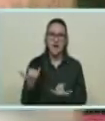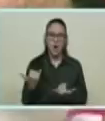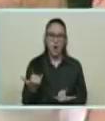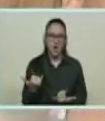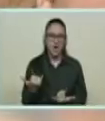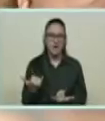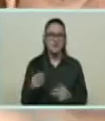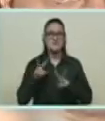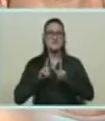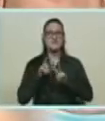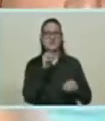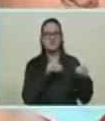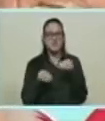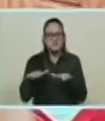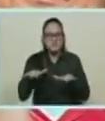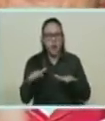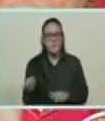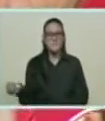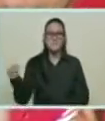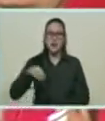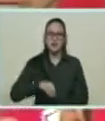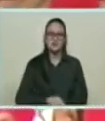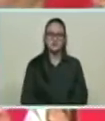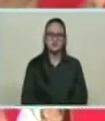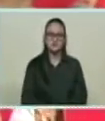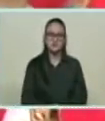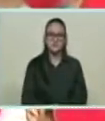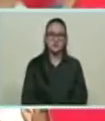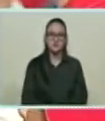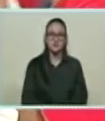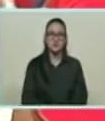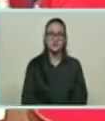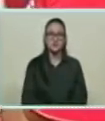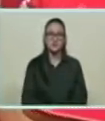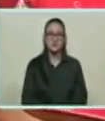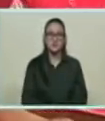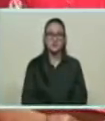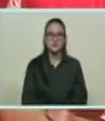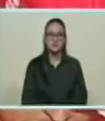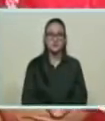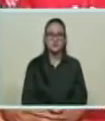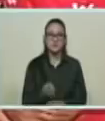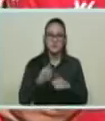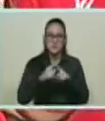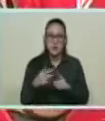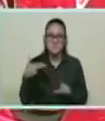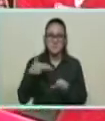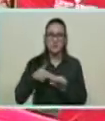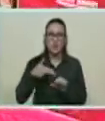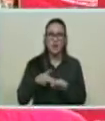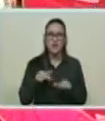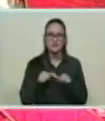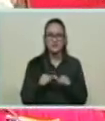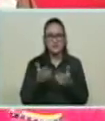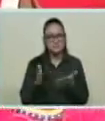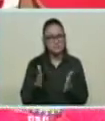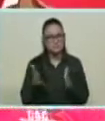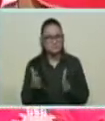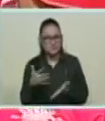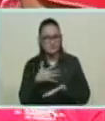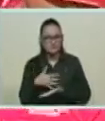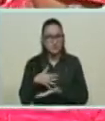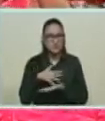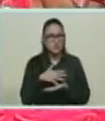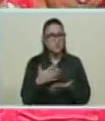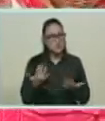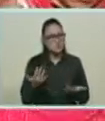en la construcción de viviendas. Yo le dije, pero ven acá, las proyecciones del precio petrolero todavía están así, tal cosa, tal, tal,